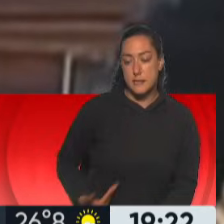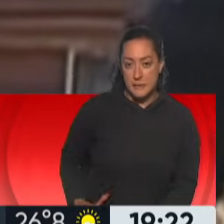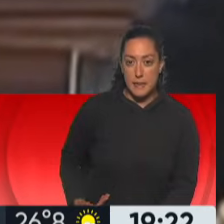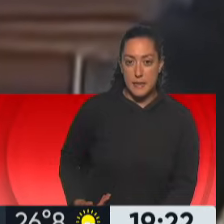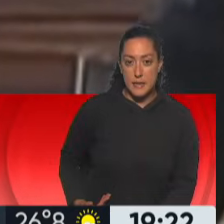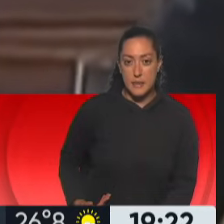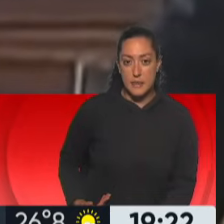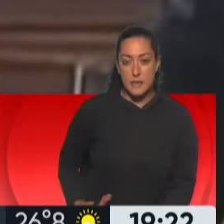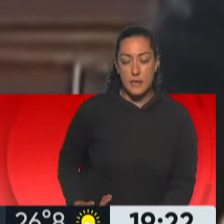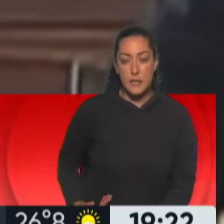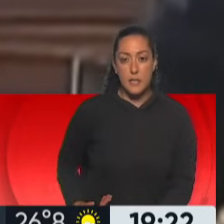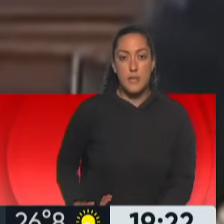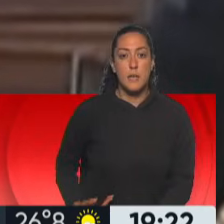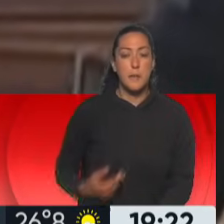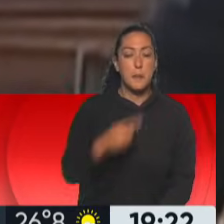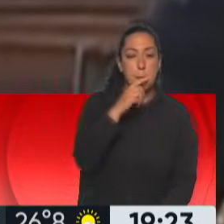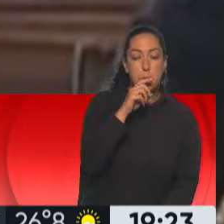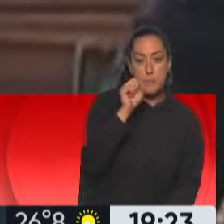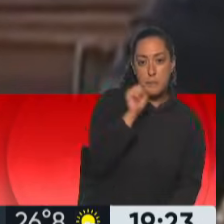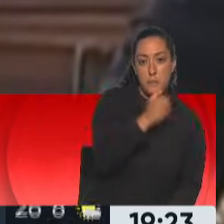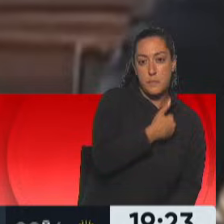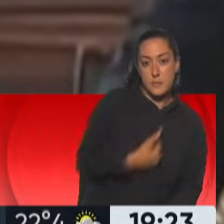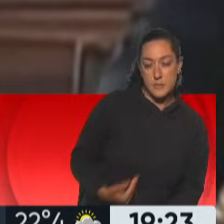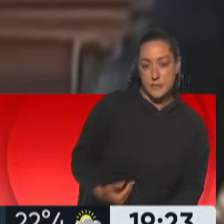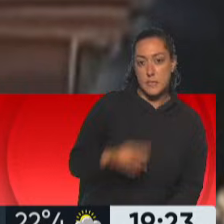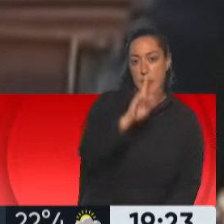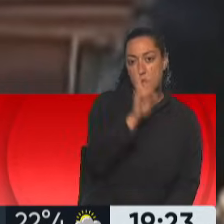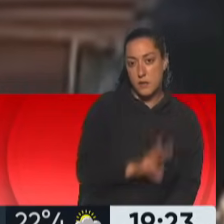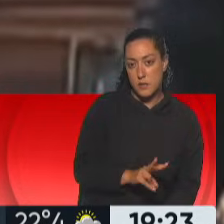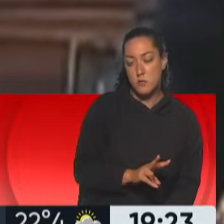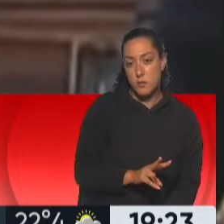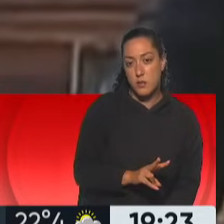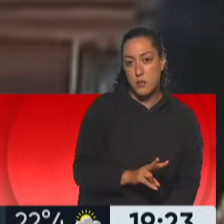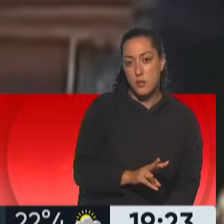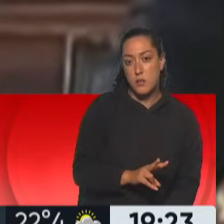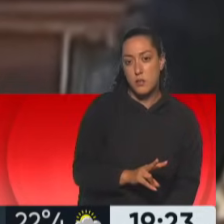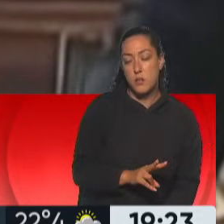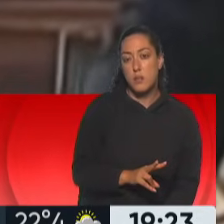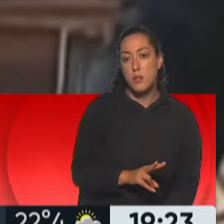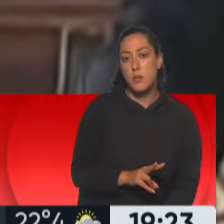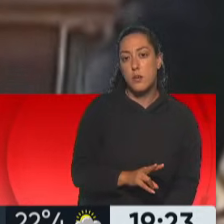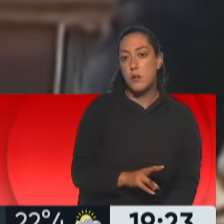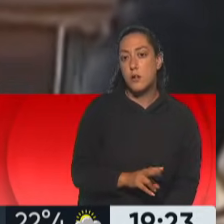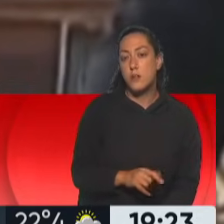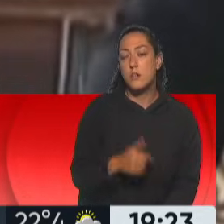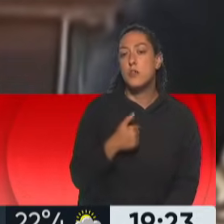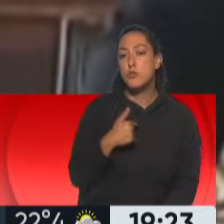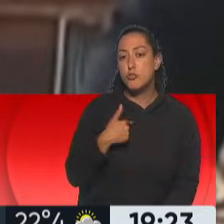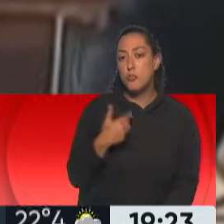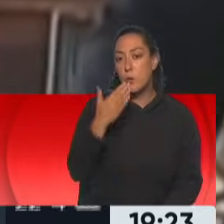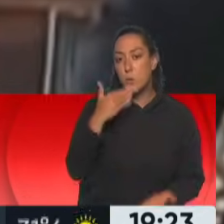del presidente constitucional de la República Bolivariana de Venezuela, Nicolás Maduro Moros, a prestar